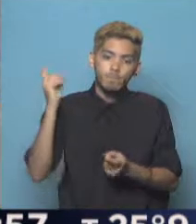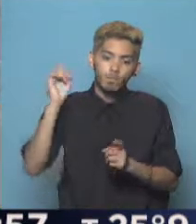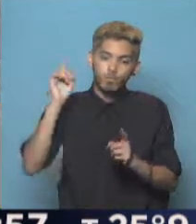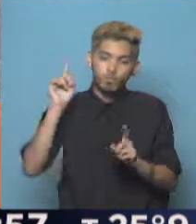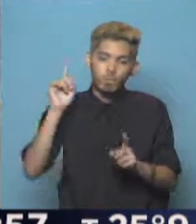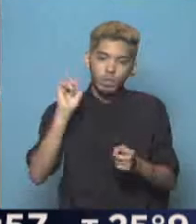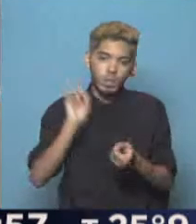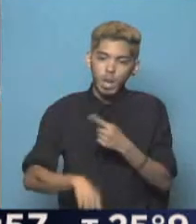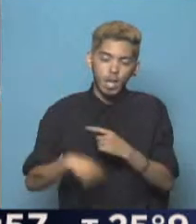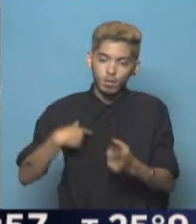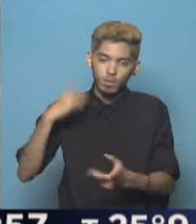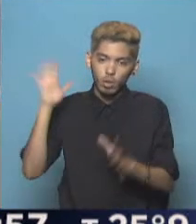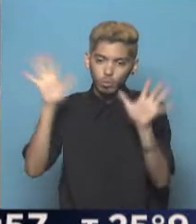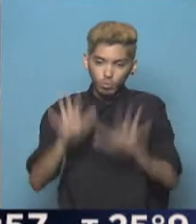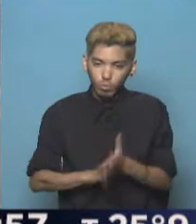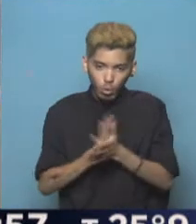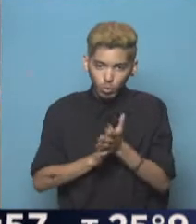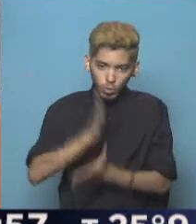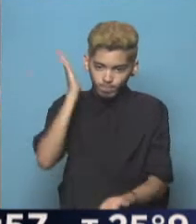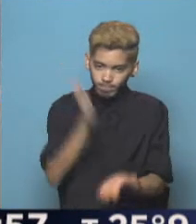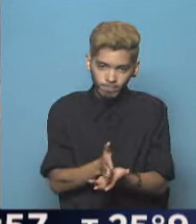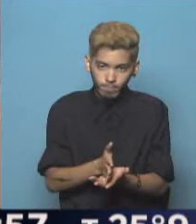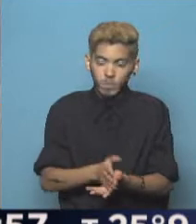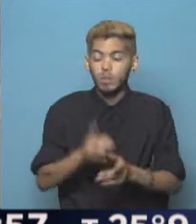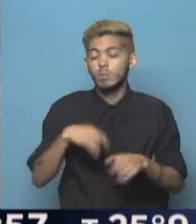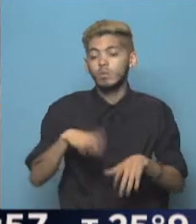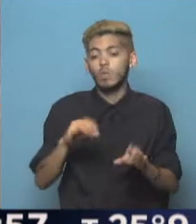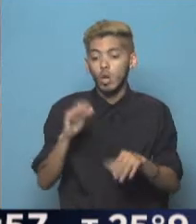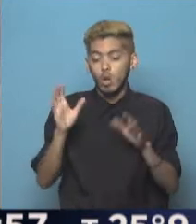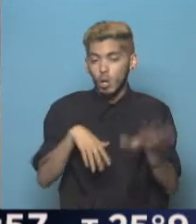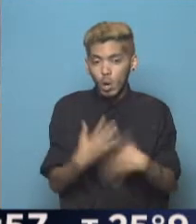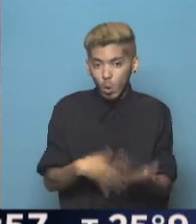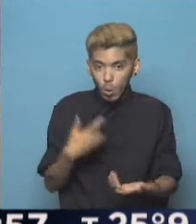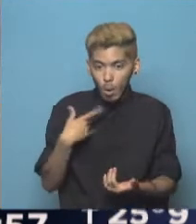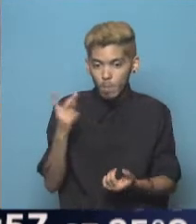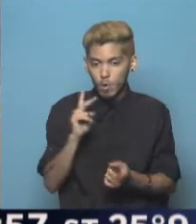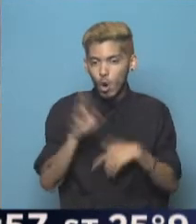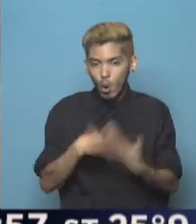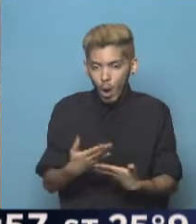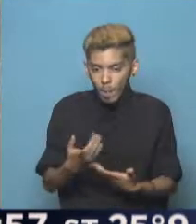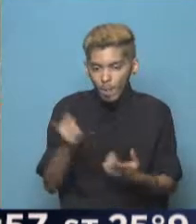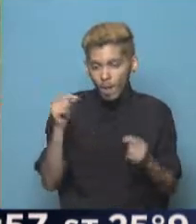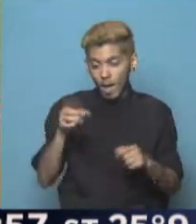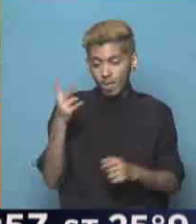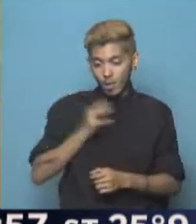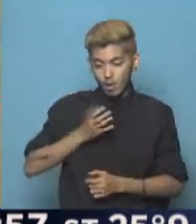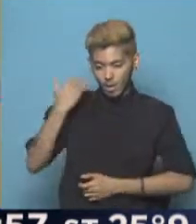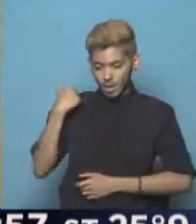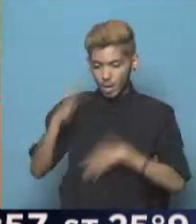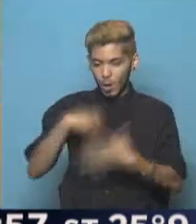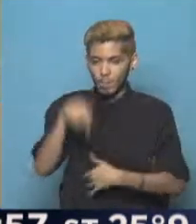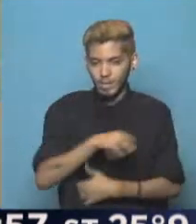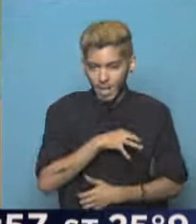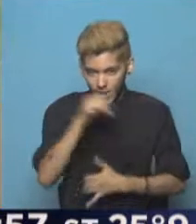línea directa. Y creo que ya jugamos todos los que teníamos jugar este verano, lo jugamos hace 2 años atrás. Y nada, es